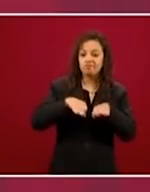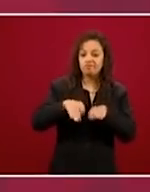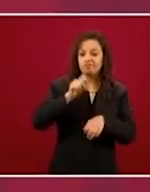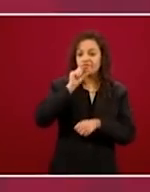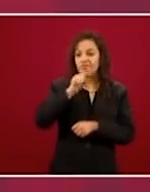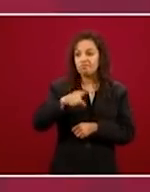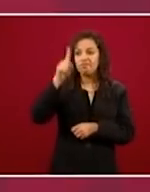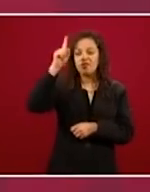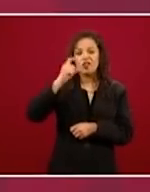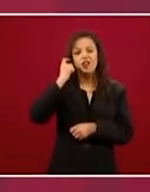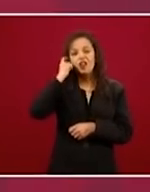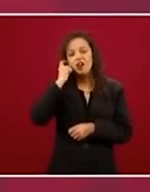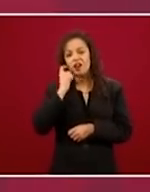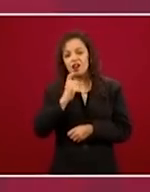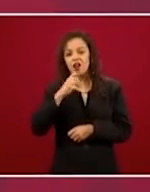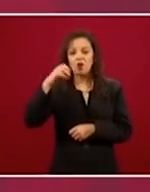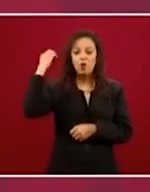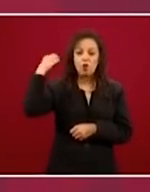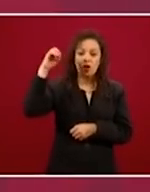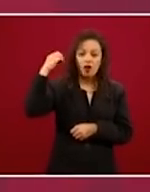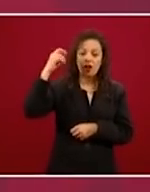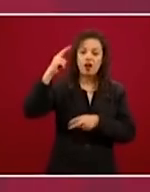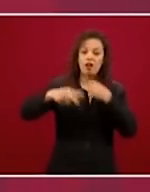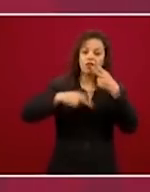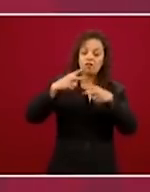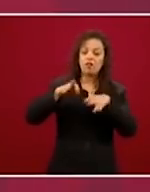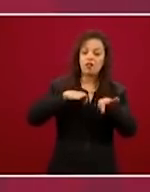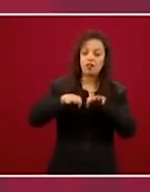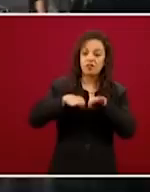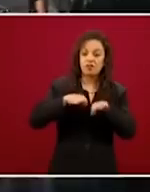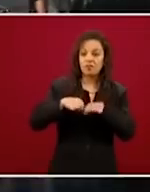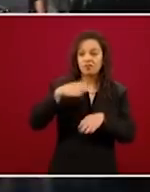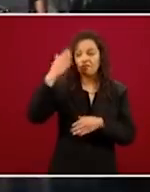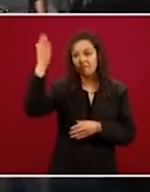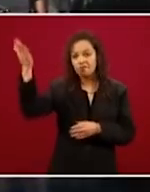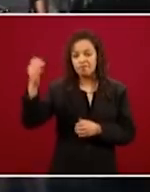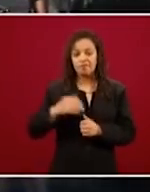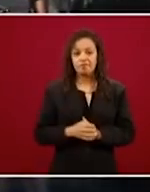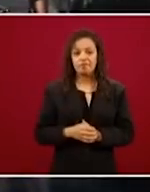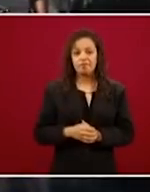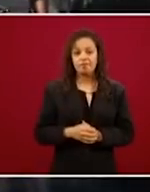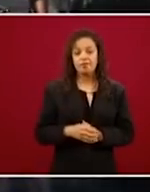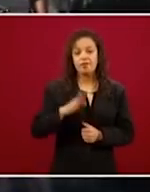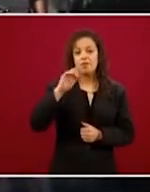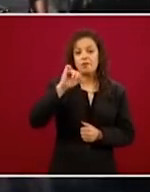guerreros de oaxaca van a trabajar a baja california sonora